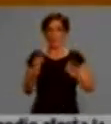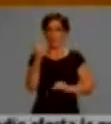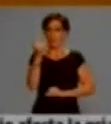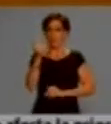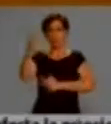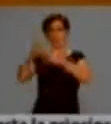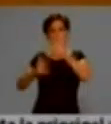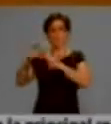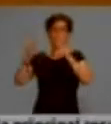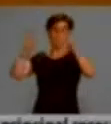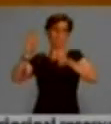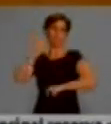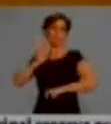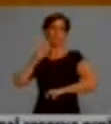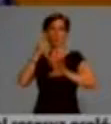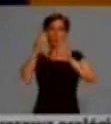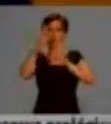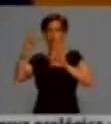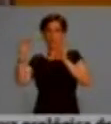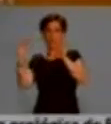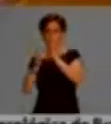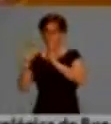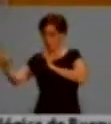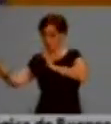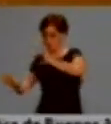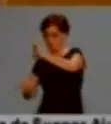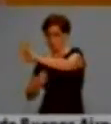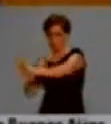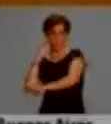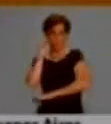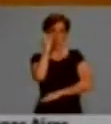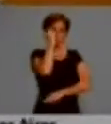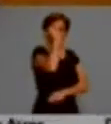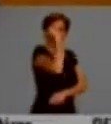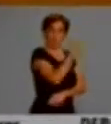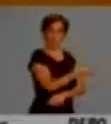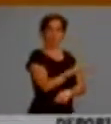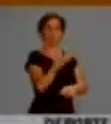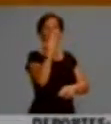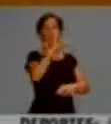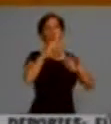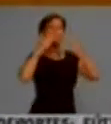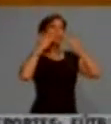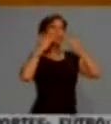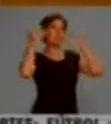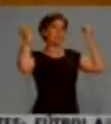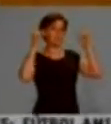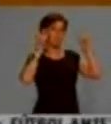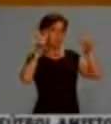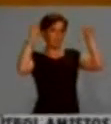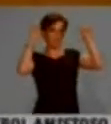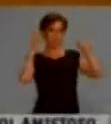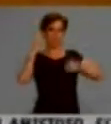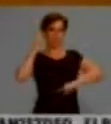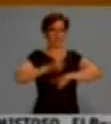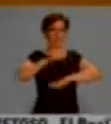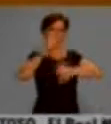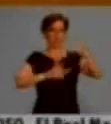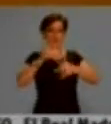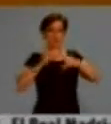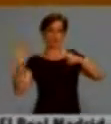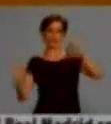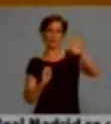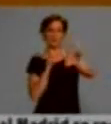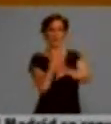B y pasaron a la contabilidad A, que está auditada en el Tribunal de Cuentas. Es un sistema que